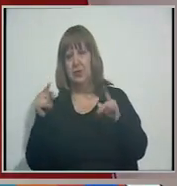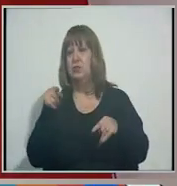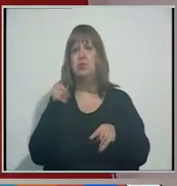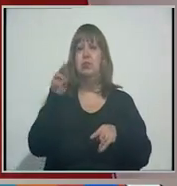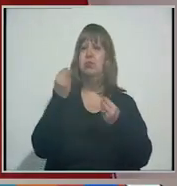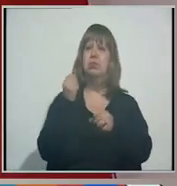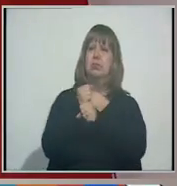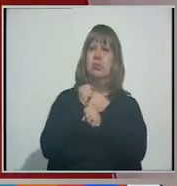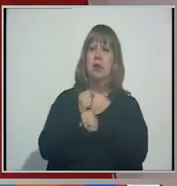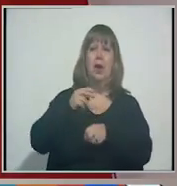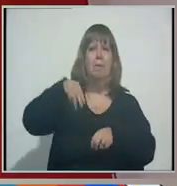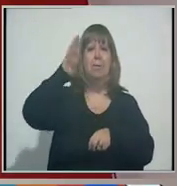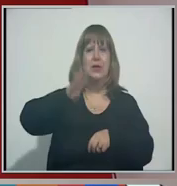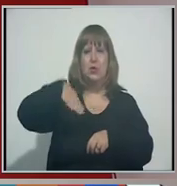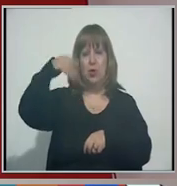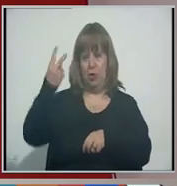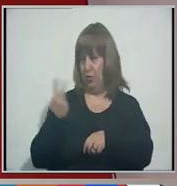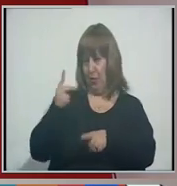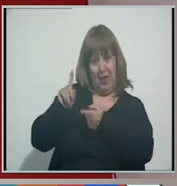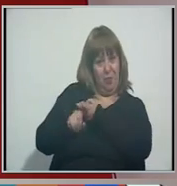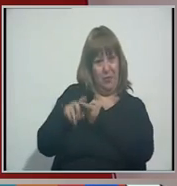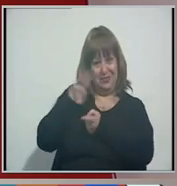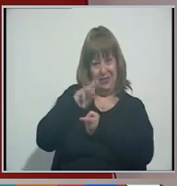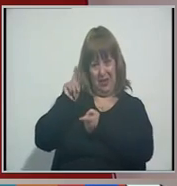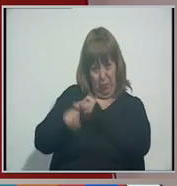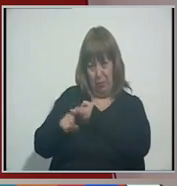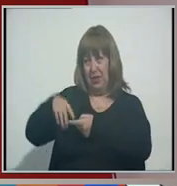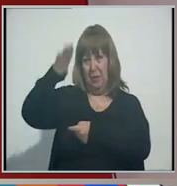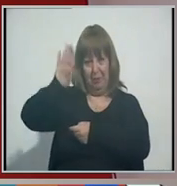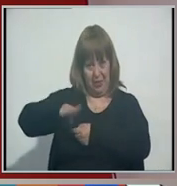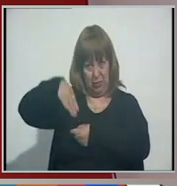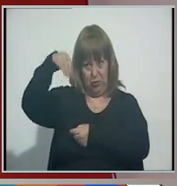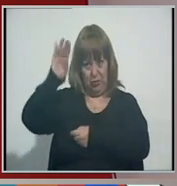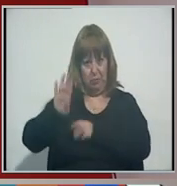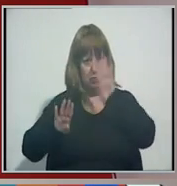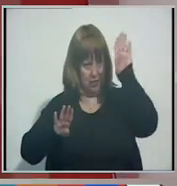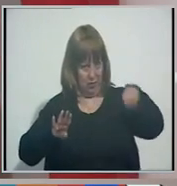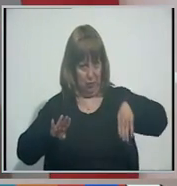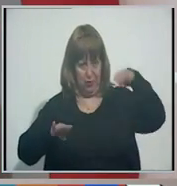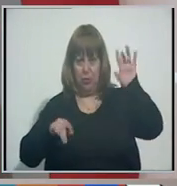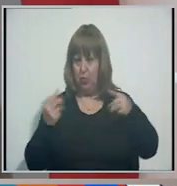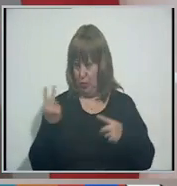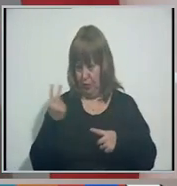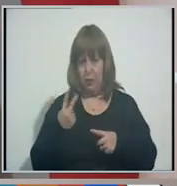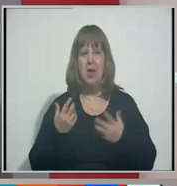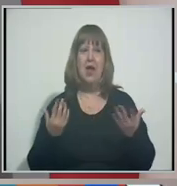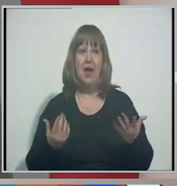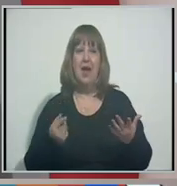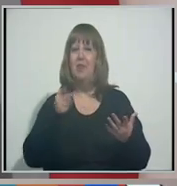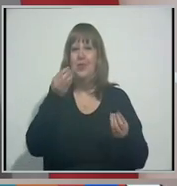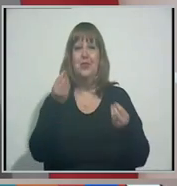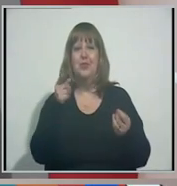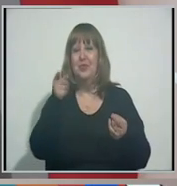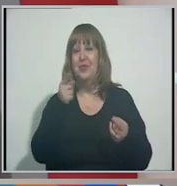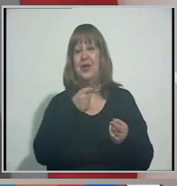pintor. Somos pintores, sí. Mi esposa y yo somos pintores. Y esta idea me decías, porque justamente con las ganas de dejarlo